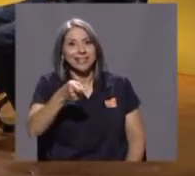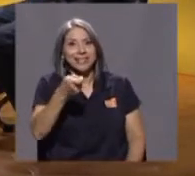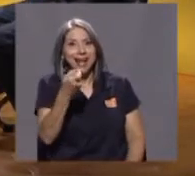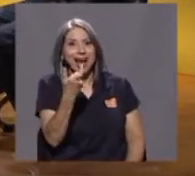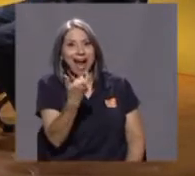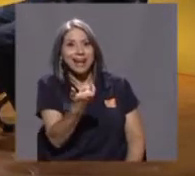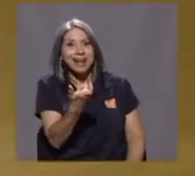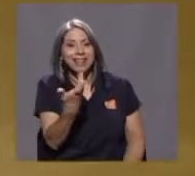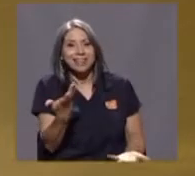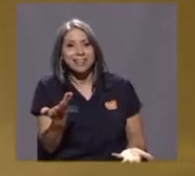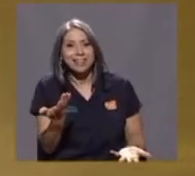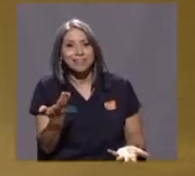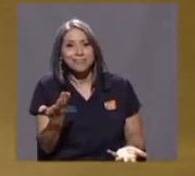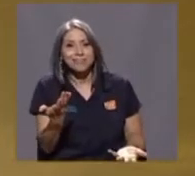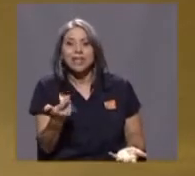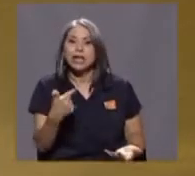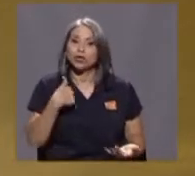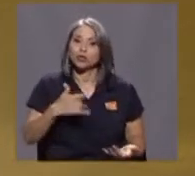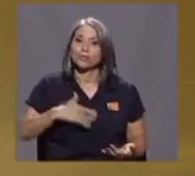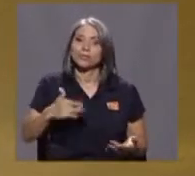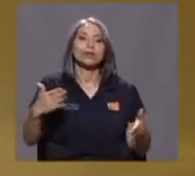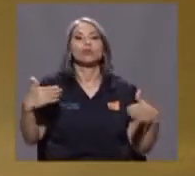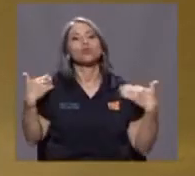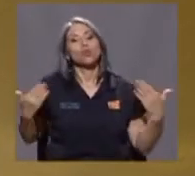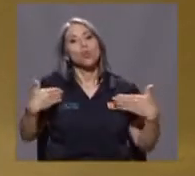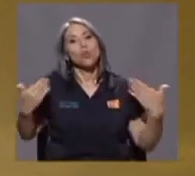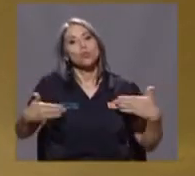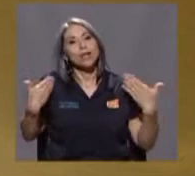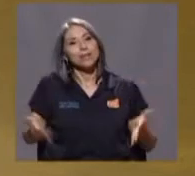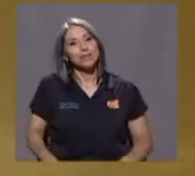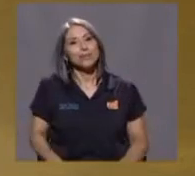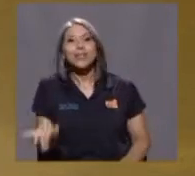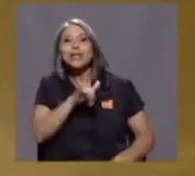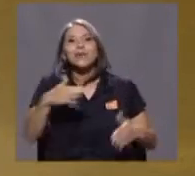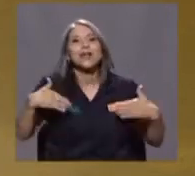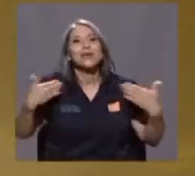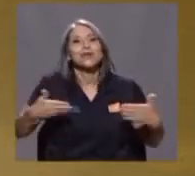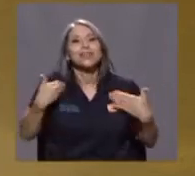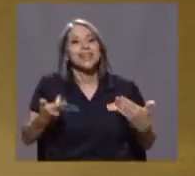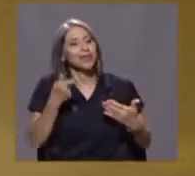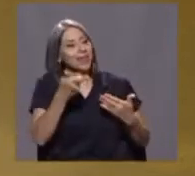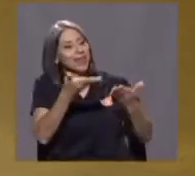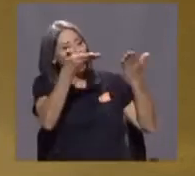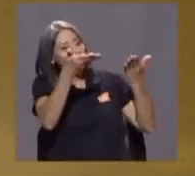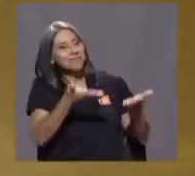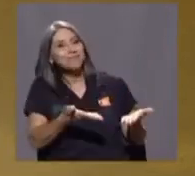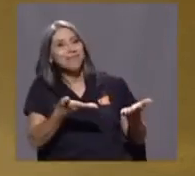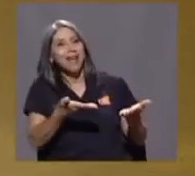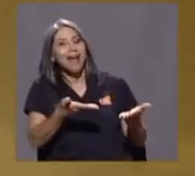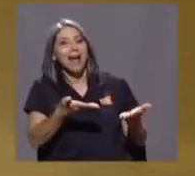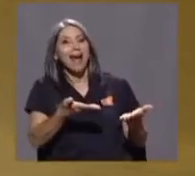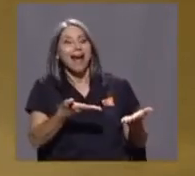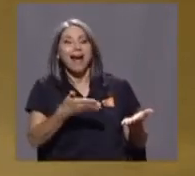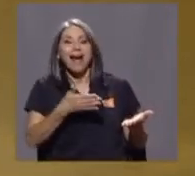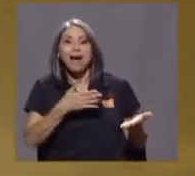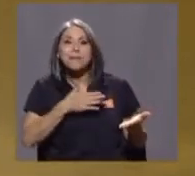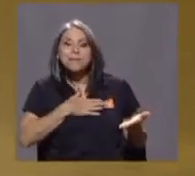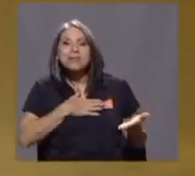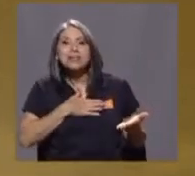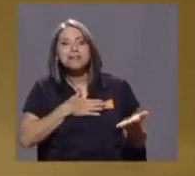y estoy muy contento, tan contento como de tener aquí con nosotros a mi